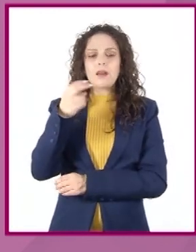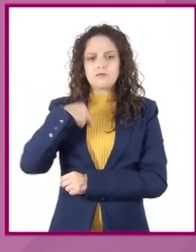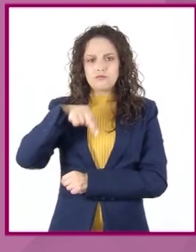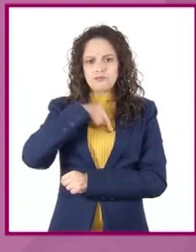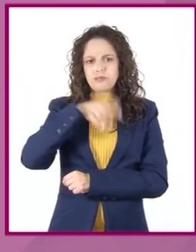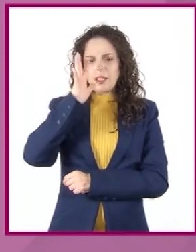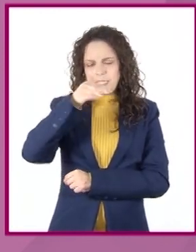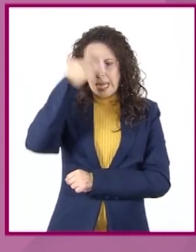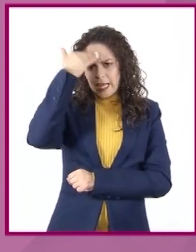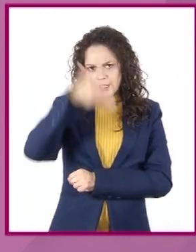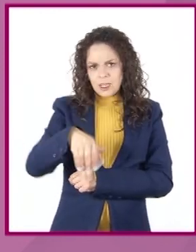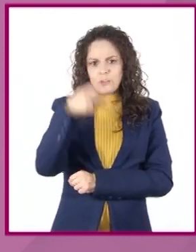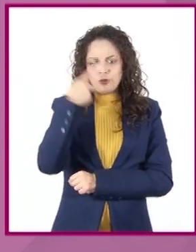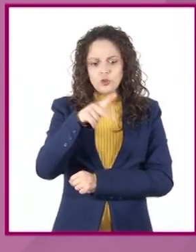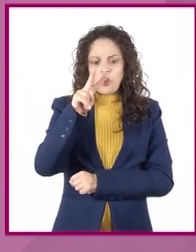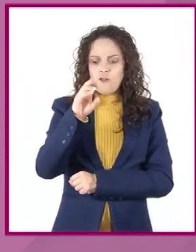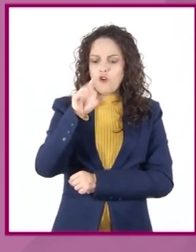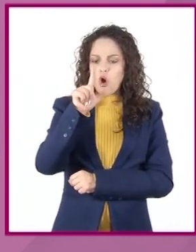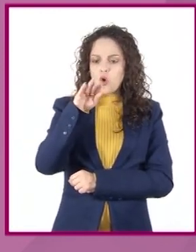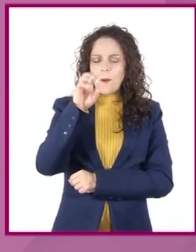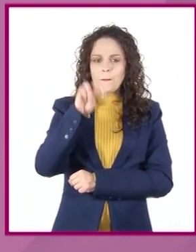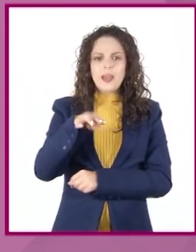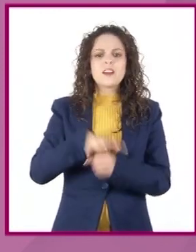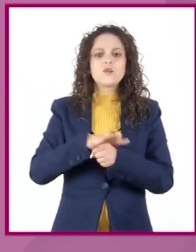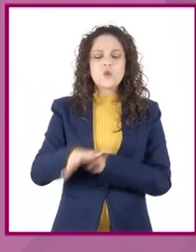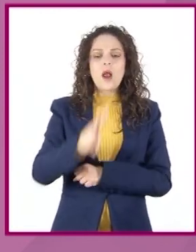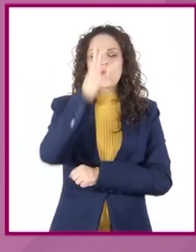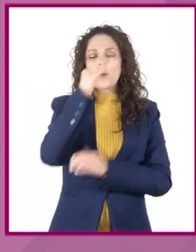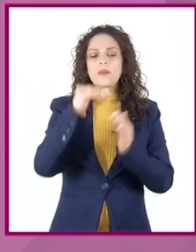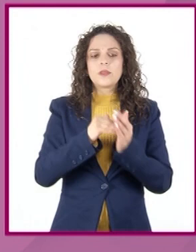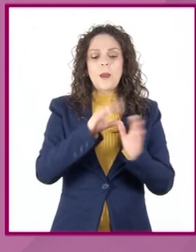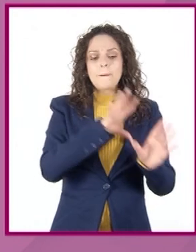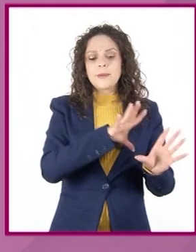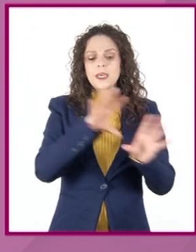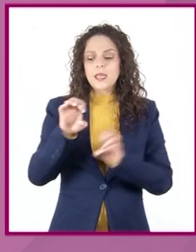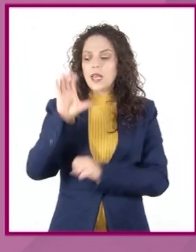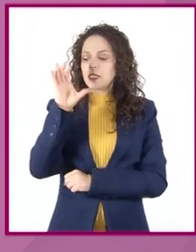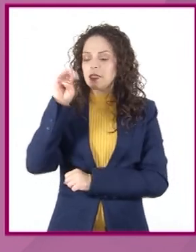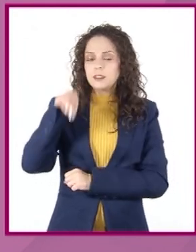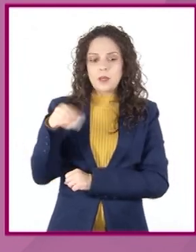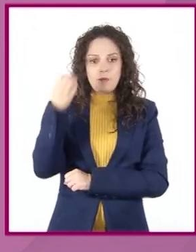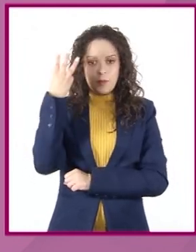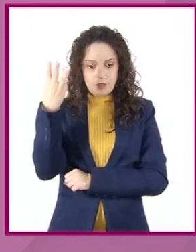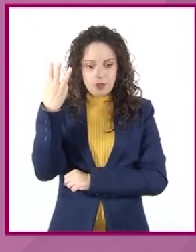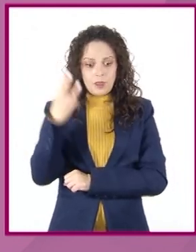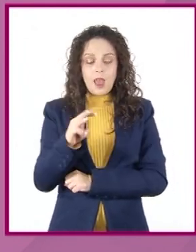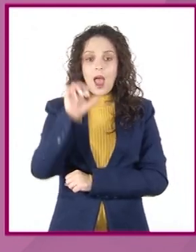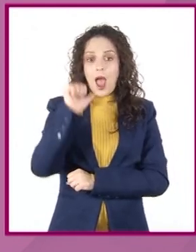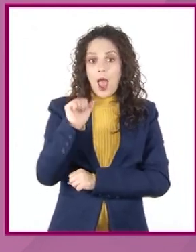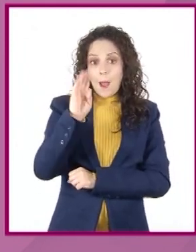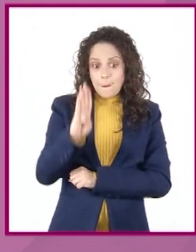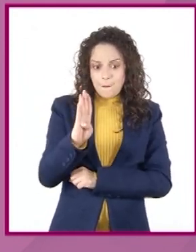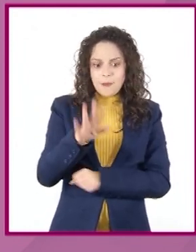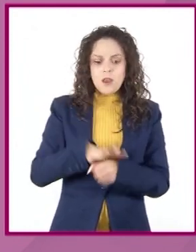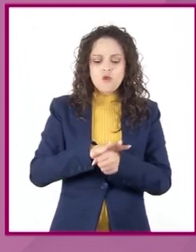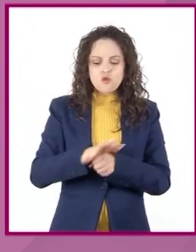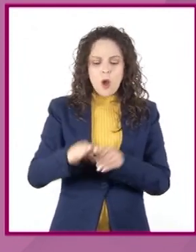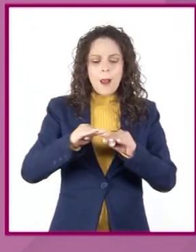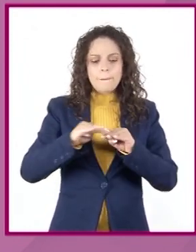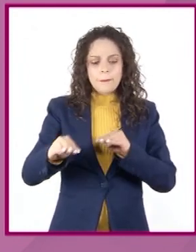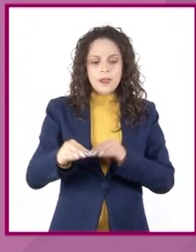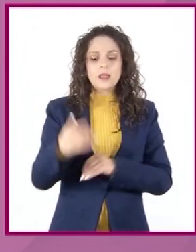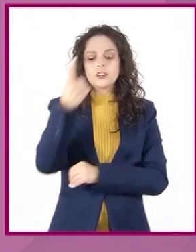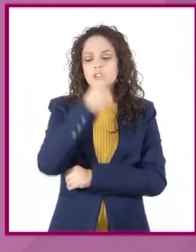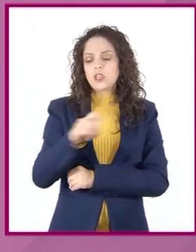de 4.500 centímetros cúbicos y que el área de la base mide 150 centímetros cuadrados. Si